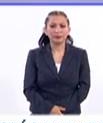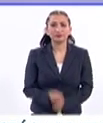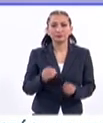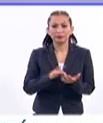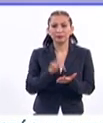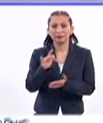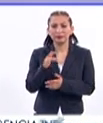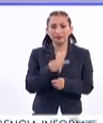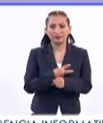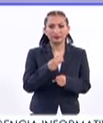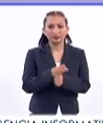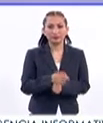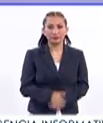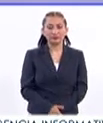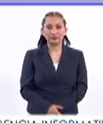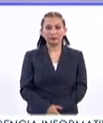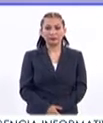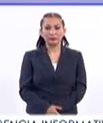Muchas gracias por la invitación.